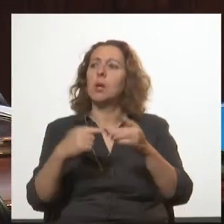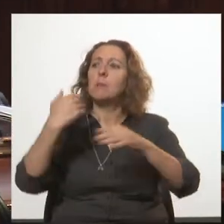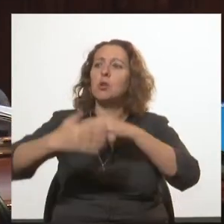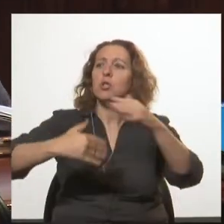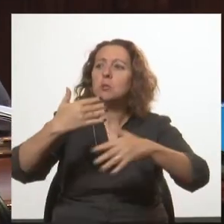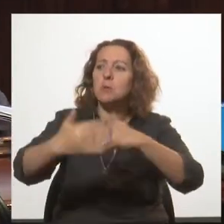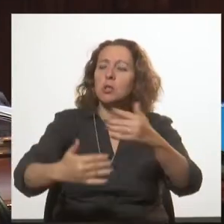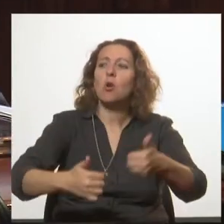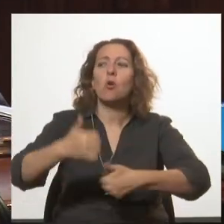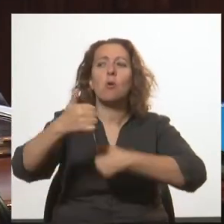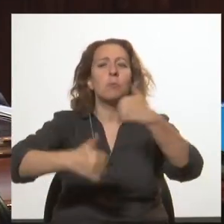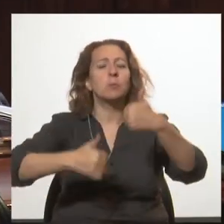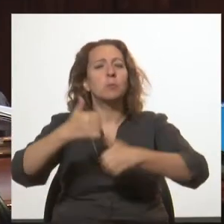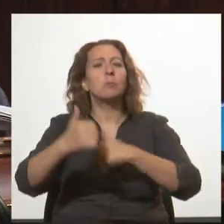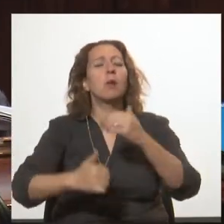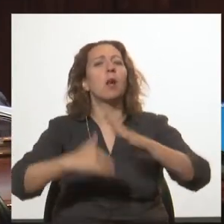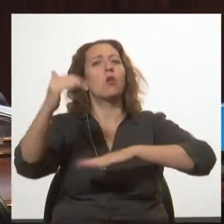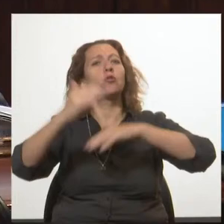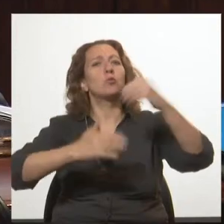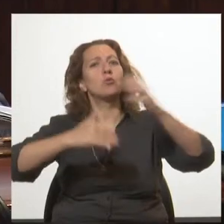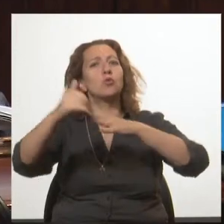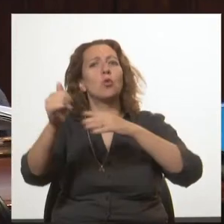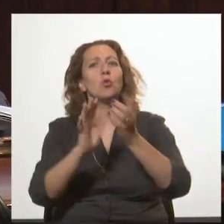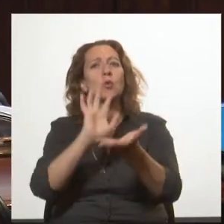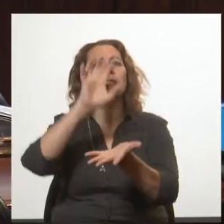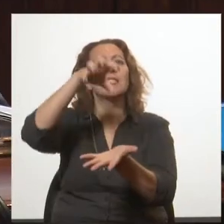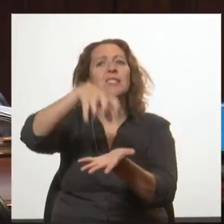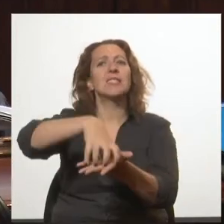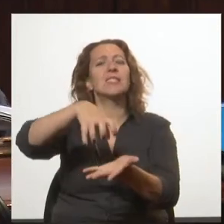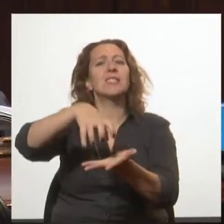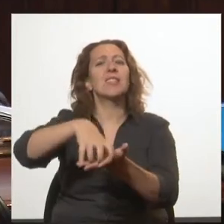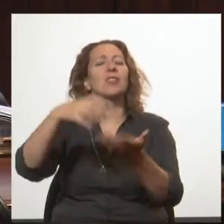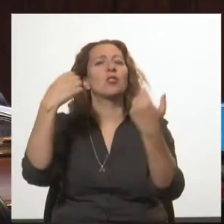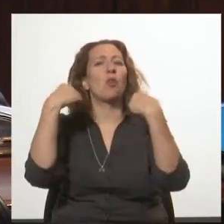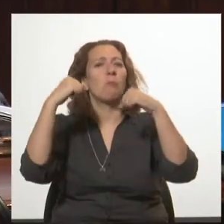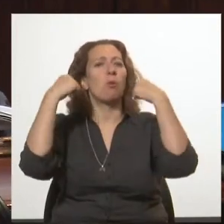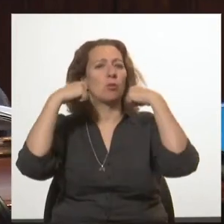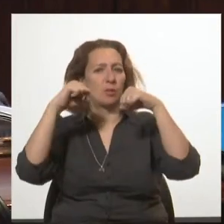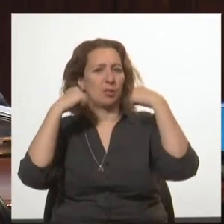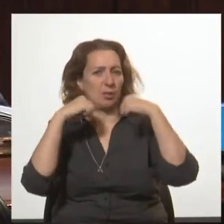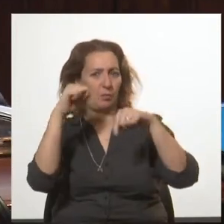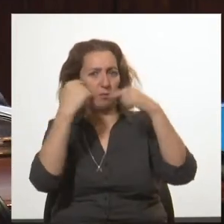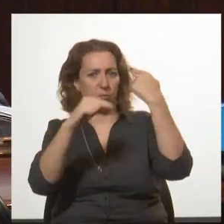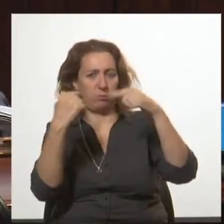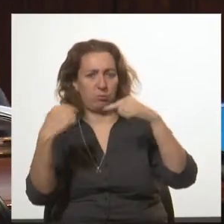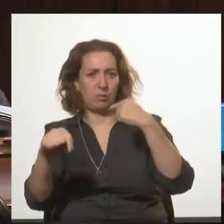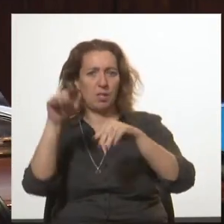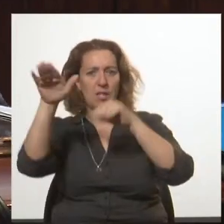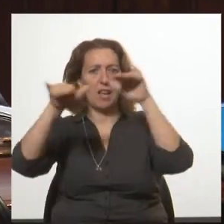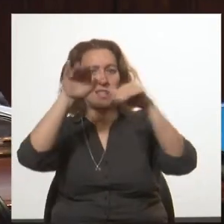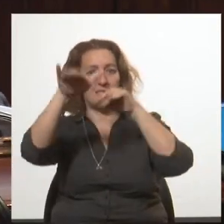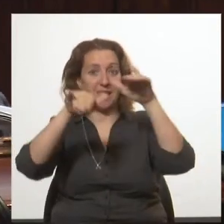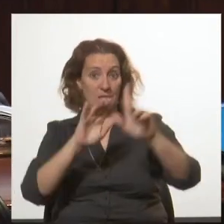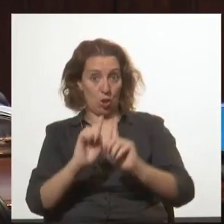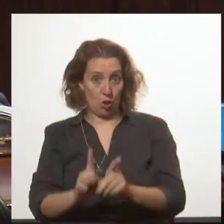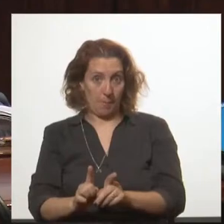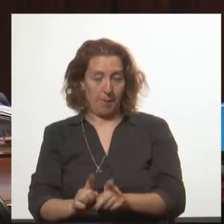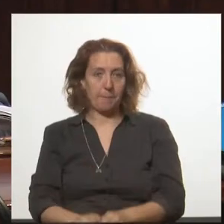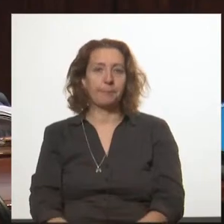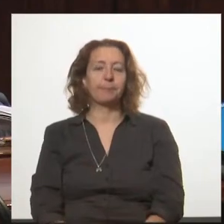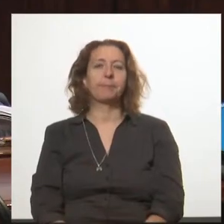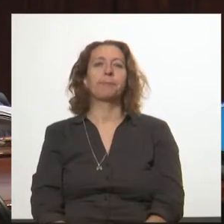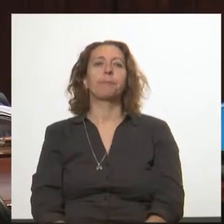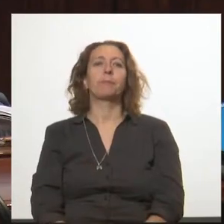contratación para la construcción o reconstrucción de un centro polideportivo mediante licitación pública o sea